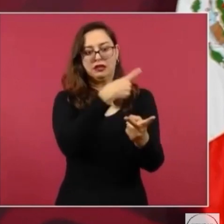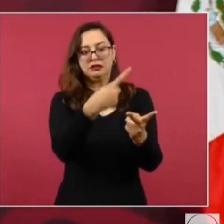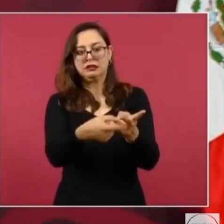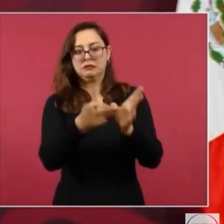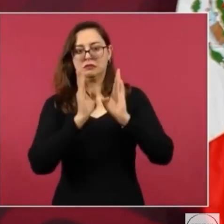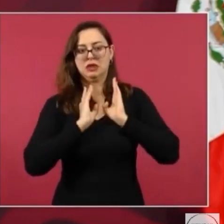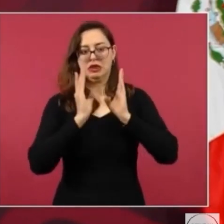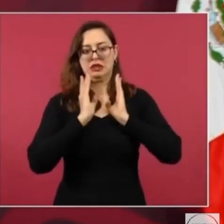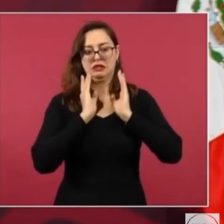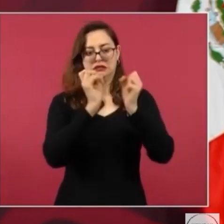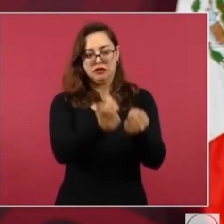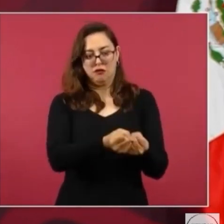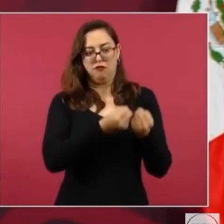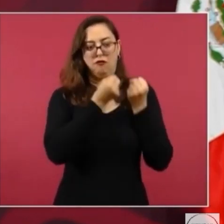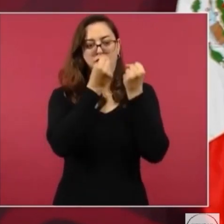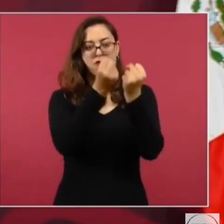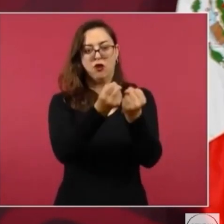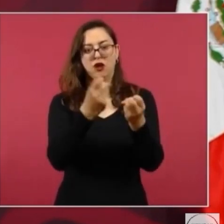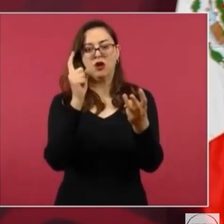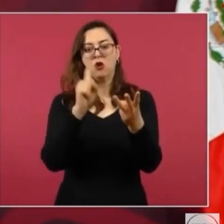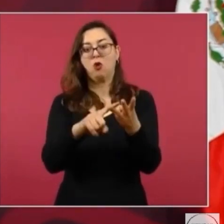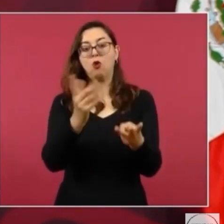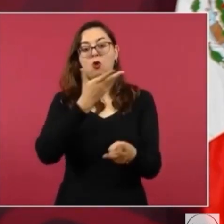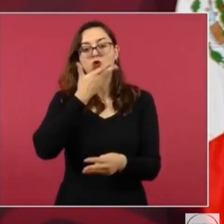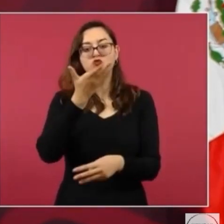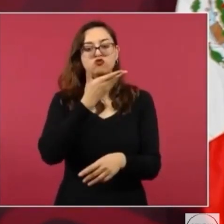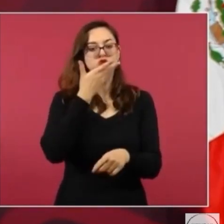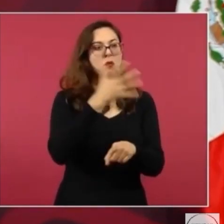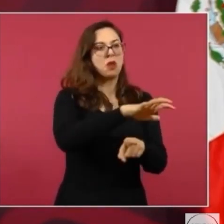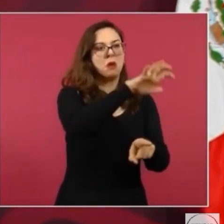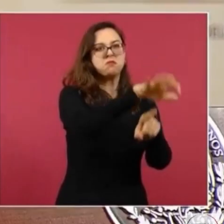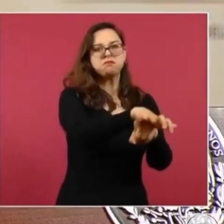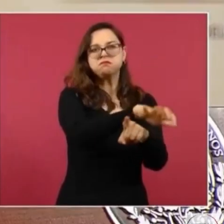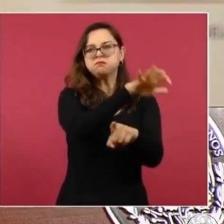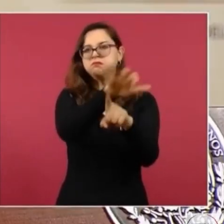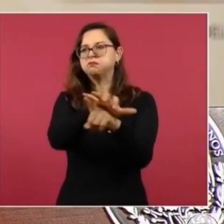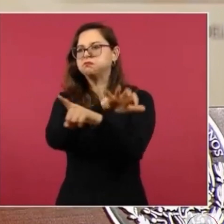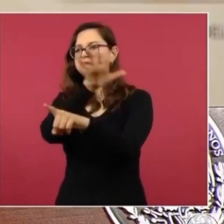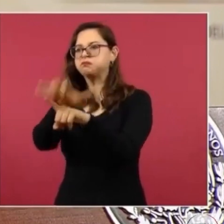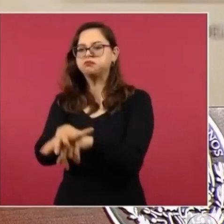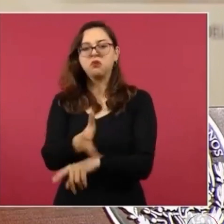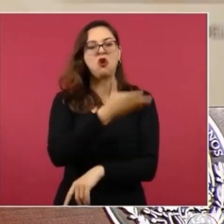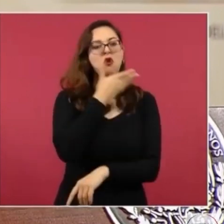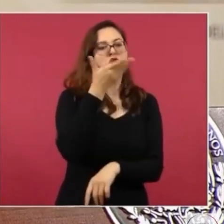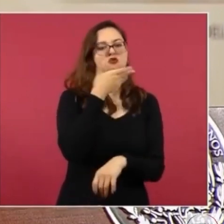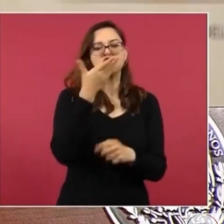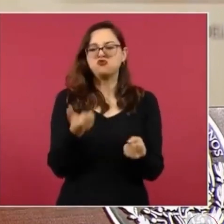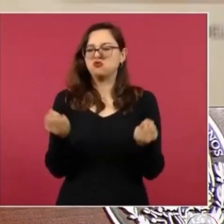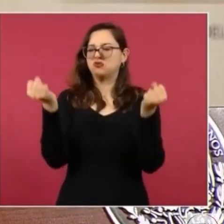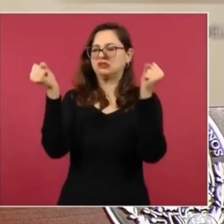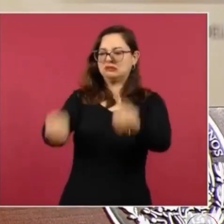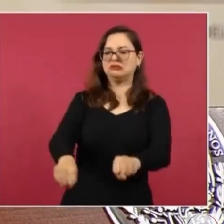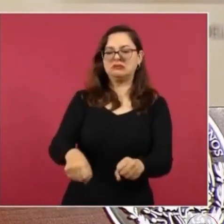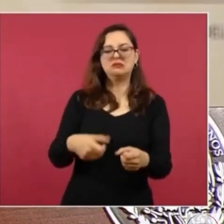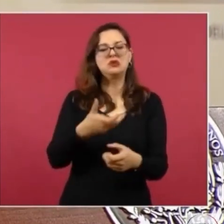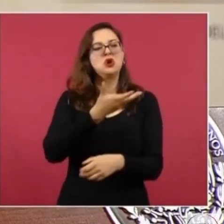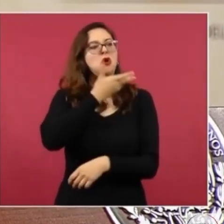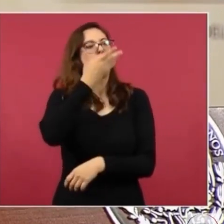represión, el autoritarismo, el clasismo, el